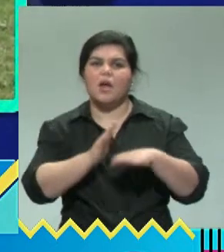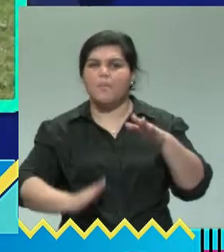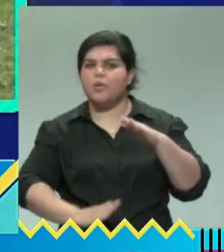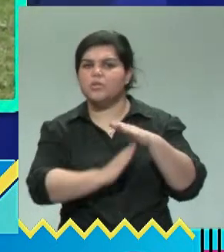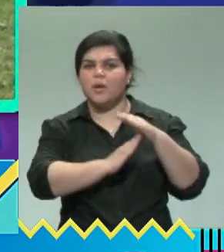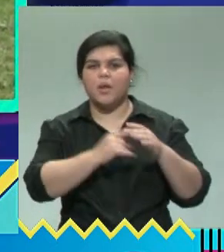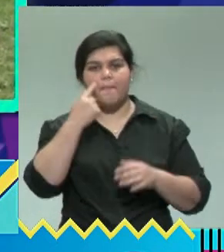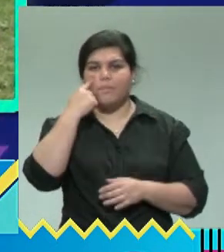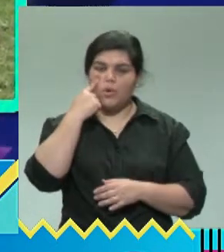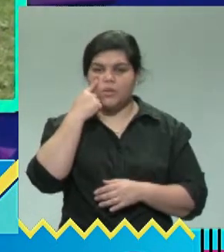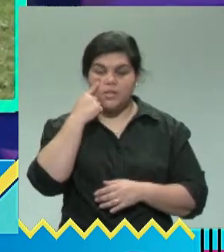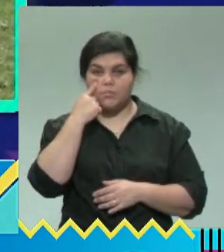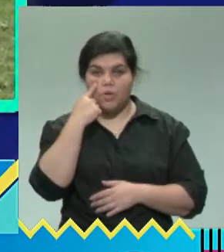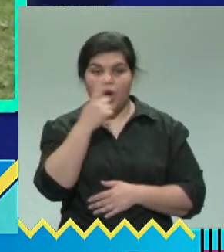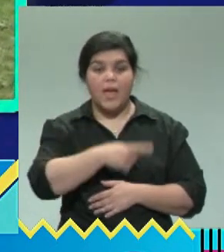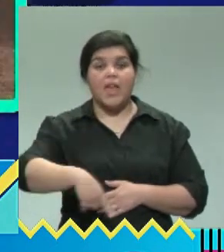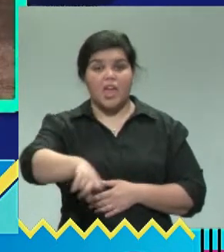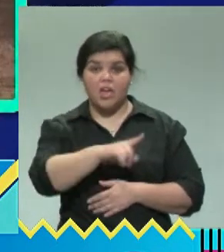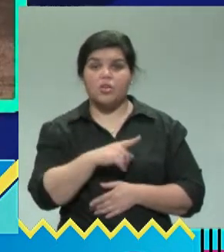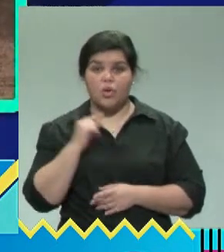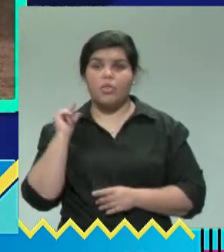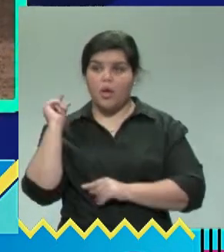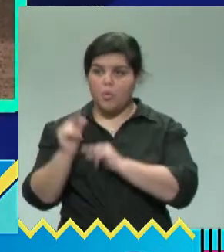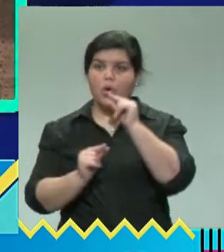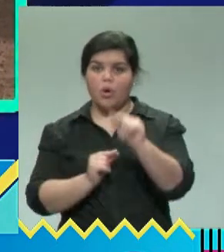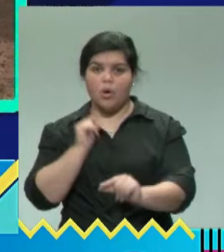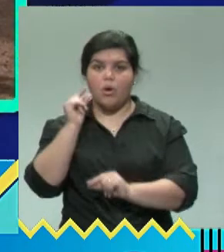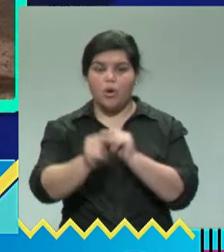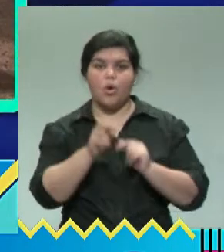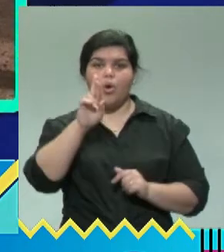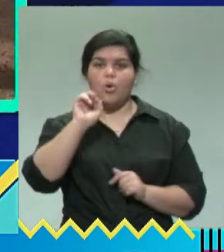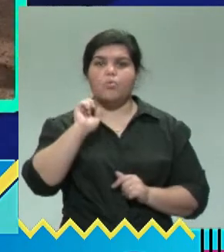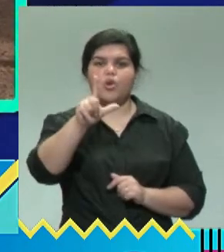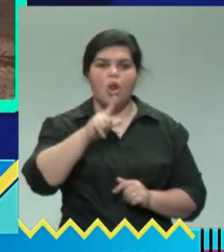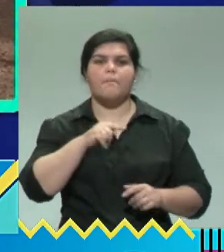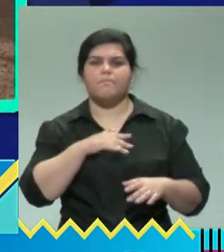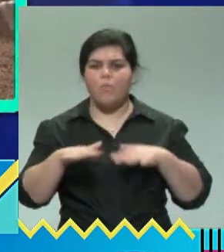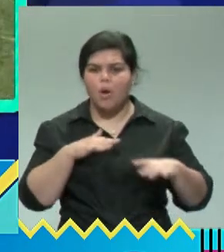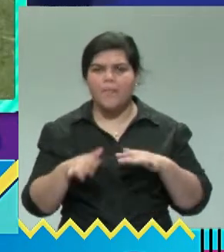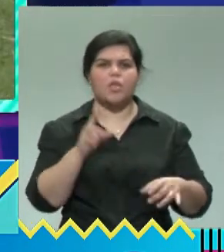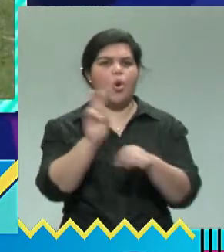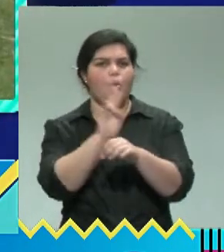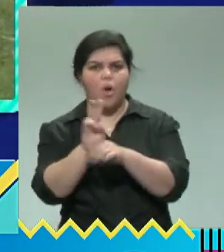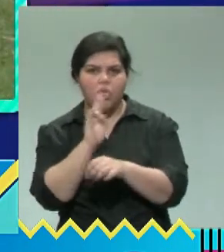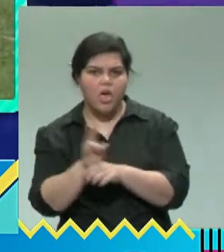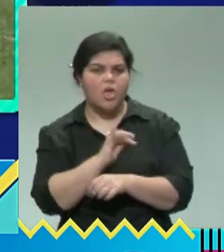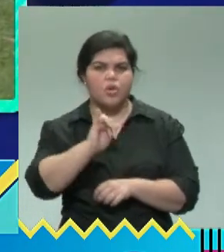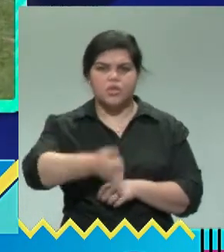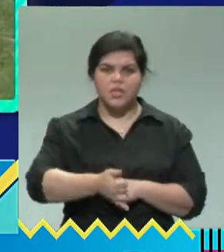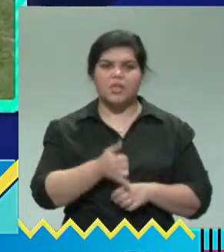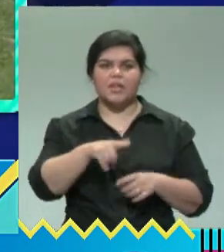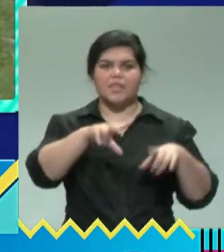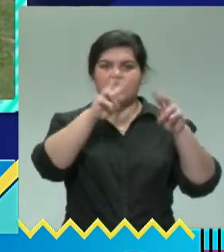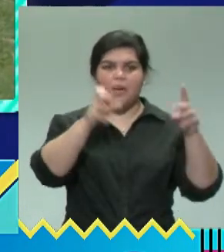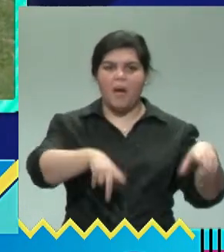en los últimos años han ido también asumiendo roles más activos de cuidado y de protección también en este sentido de arbolado,